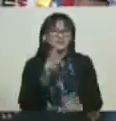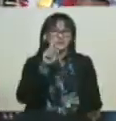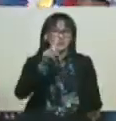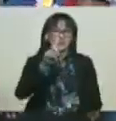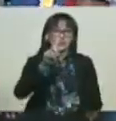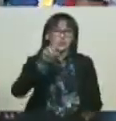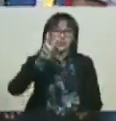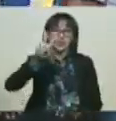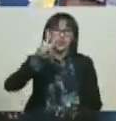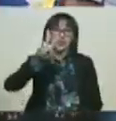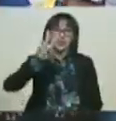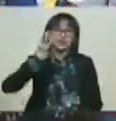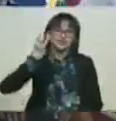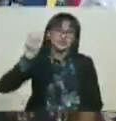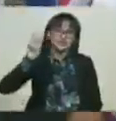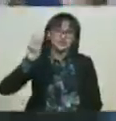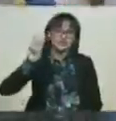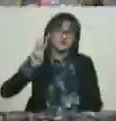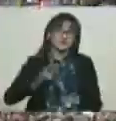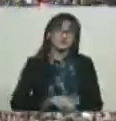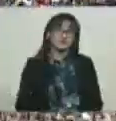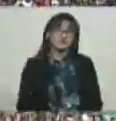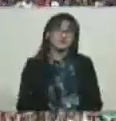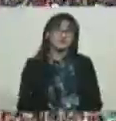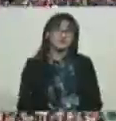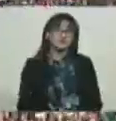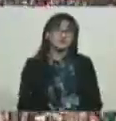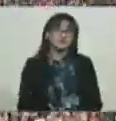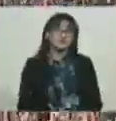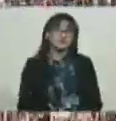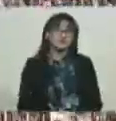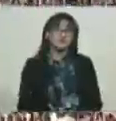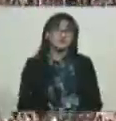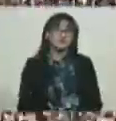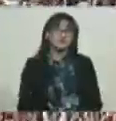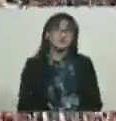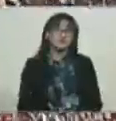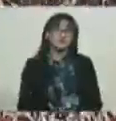a las dos a las tres que crees cardona